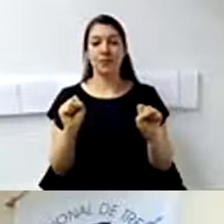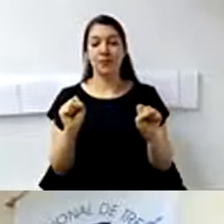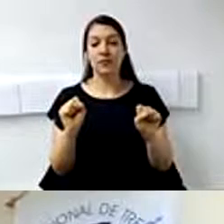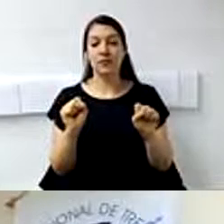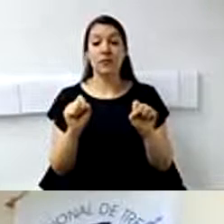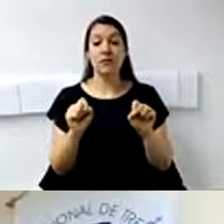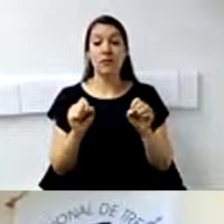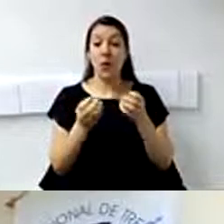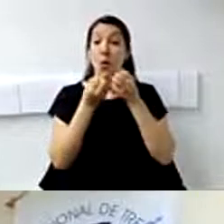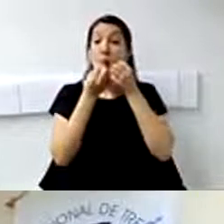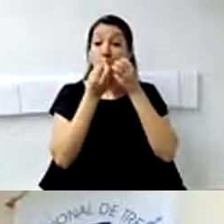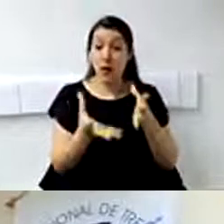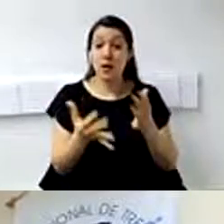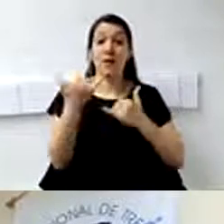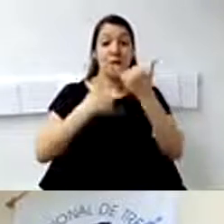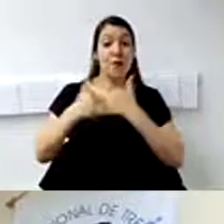un buen insumo para